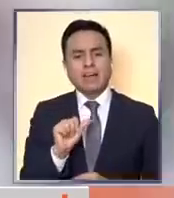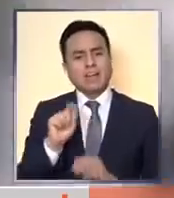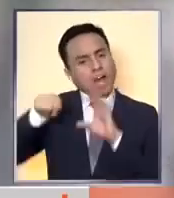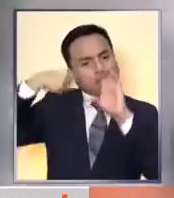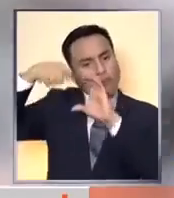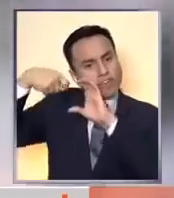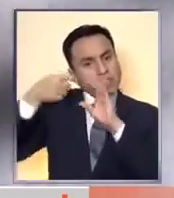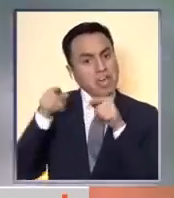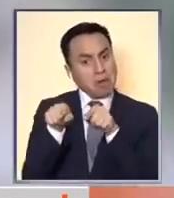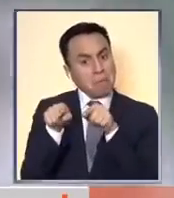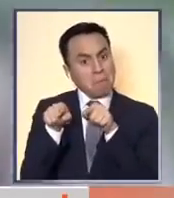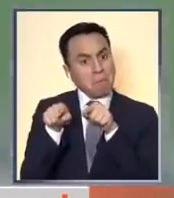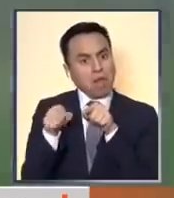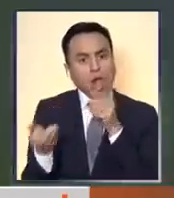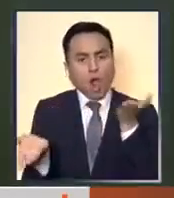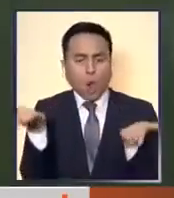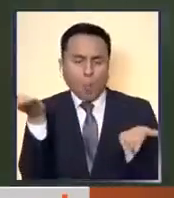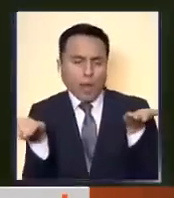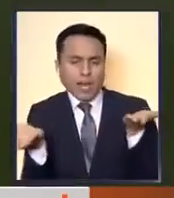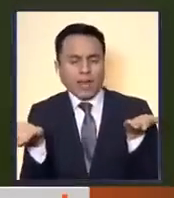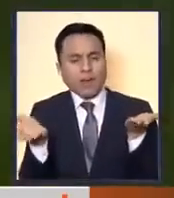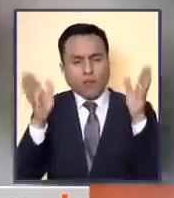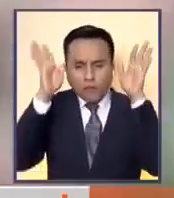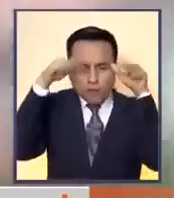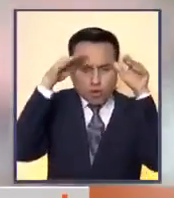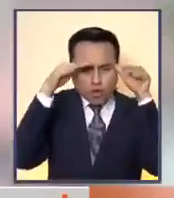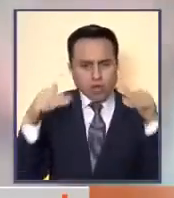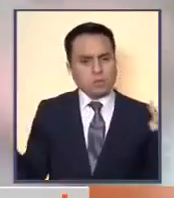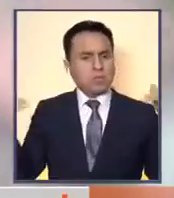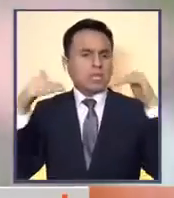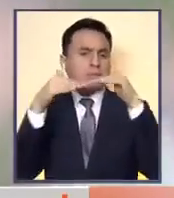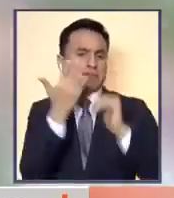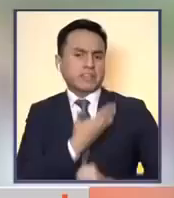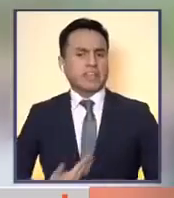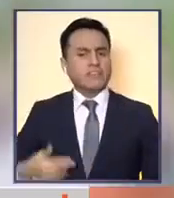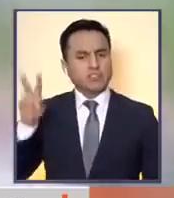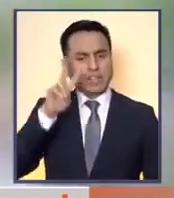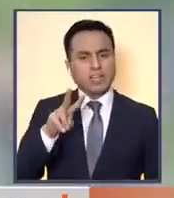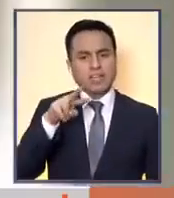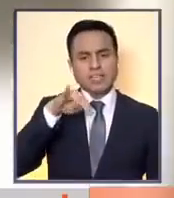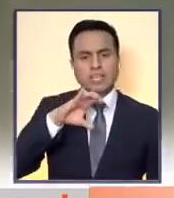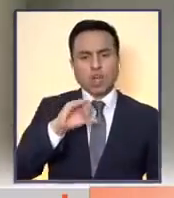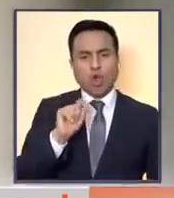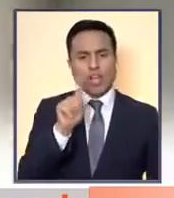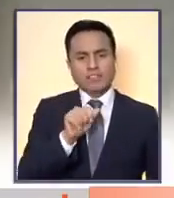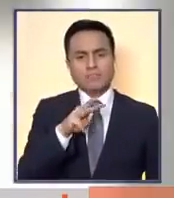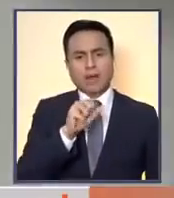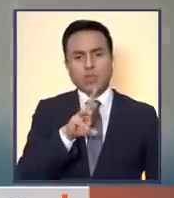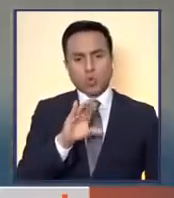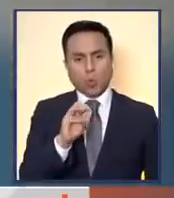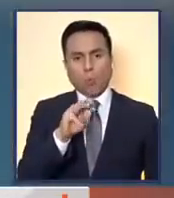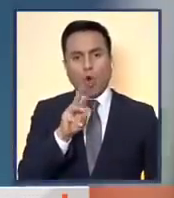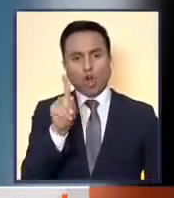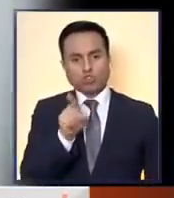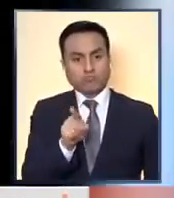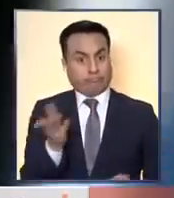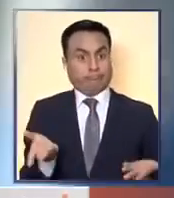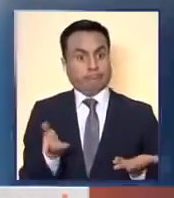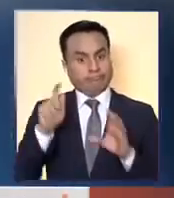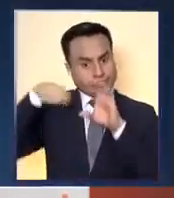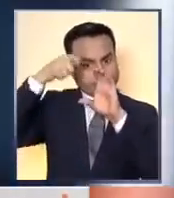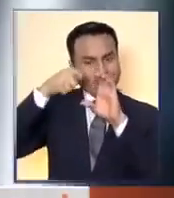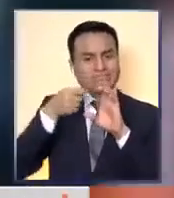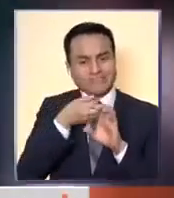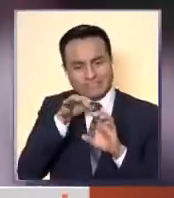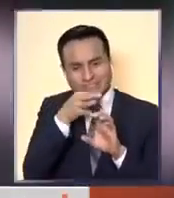video en el que se compara a un burro con el presidente venezolano Nicolás Maduro Moros. En la grabación, los efectivos dan la bienvenida